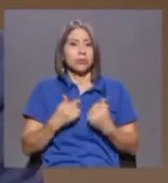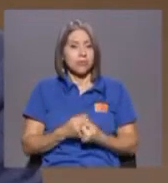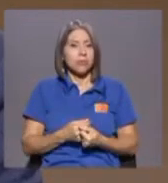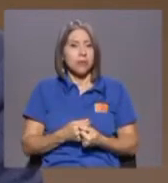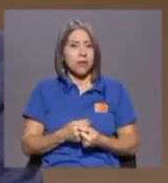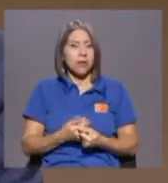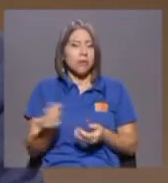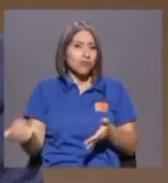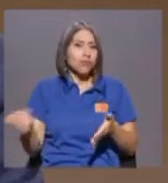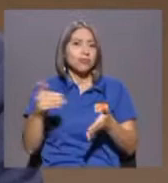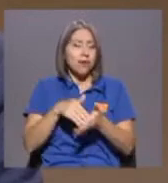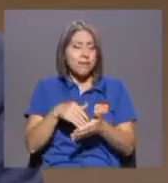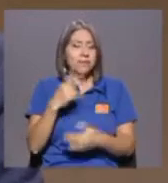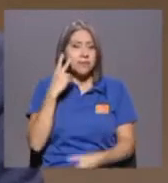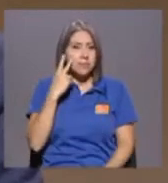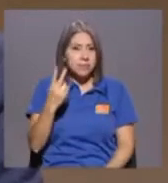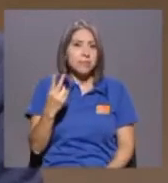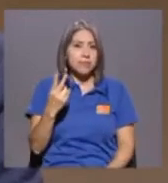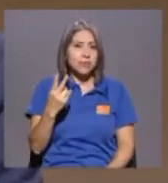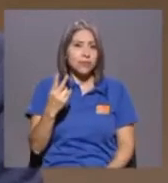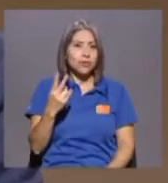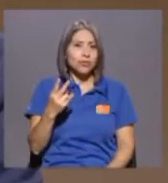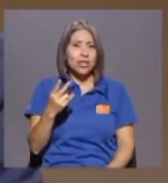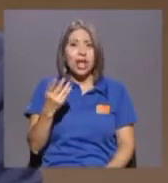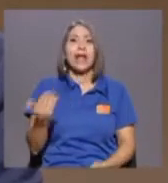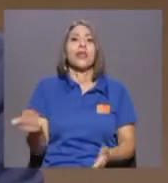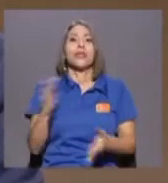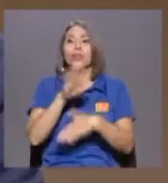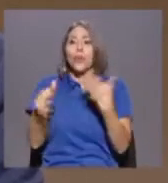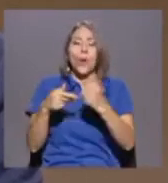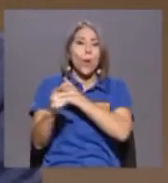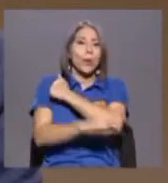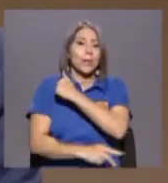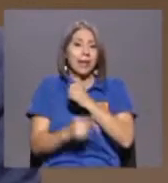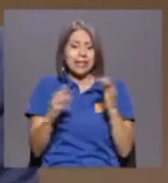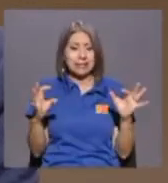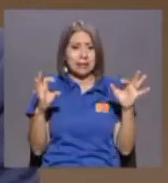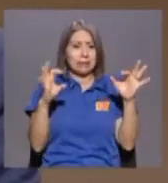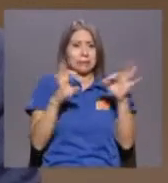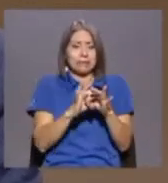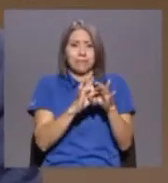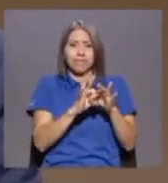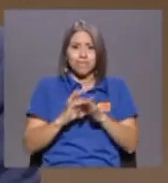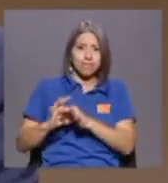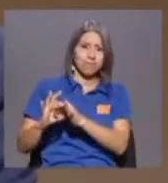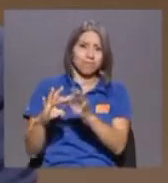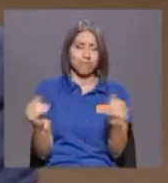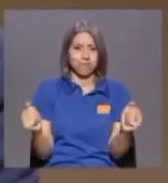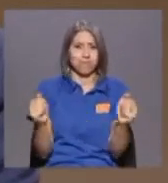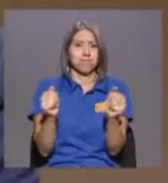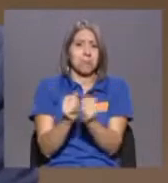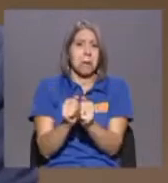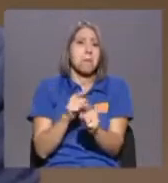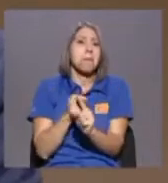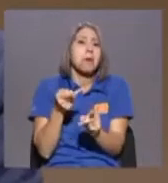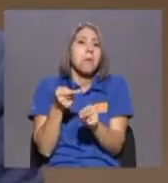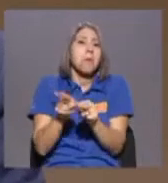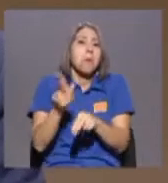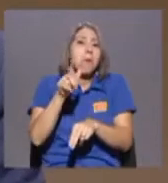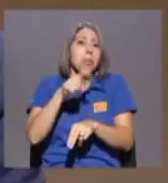Y de nuevo vimos el surgimiento de esa unidad nacional que duró aún menos tiempo que la